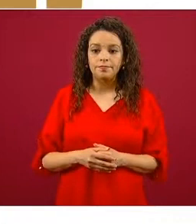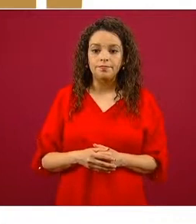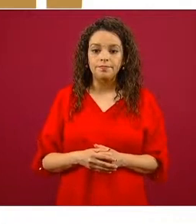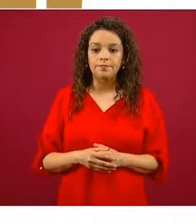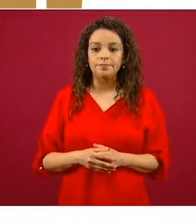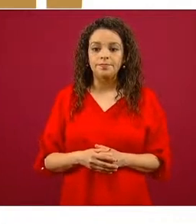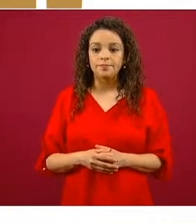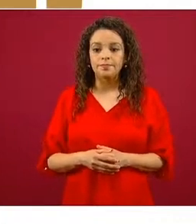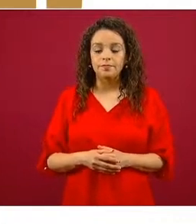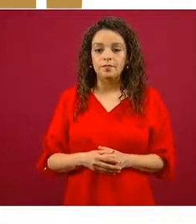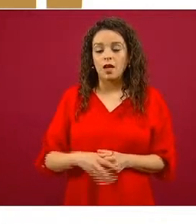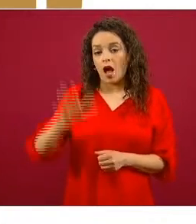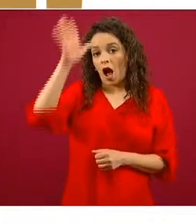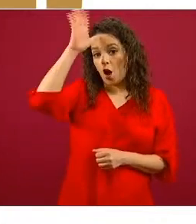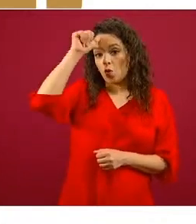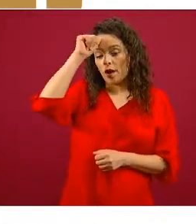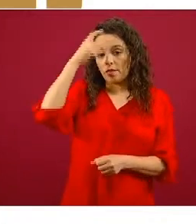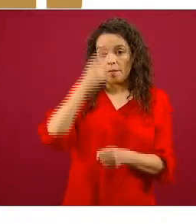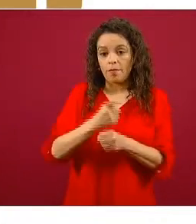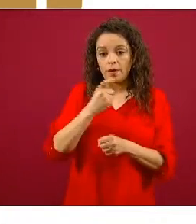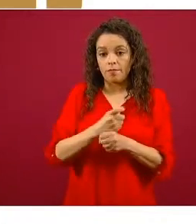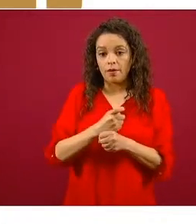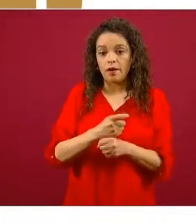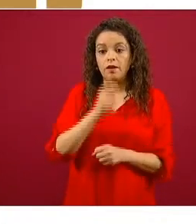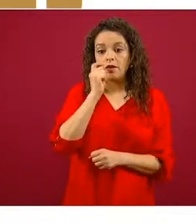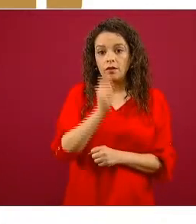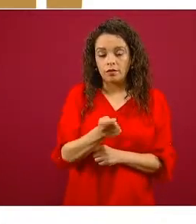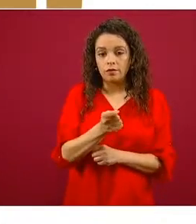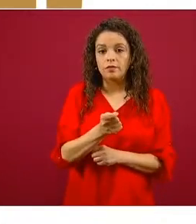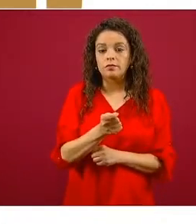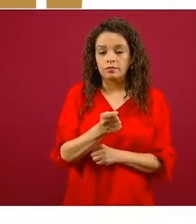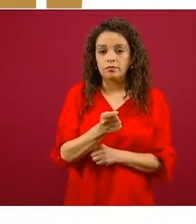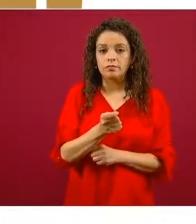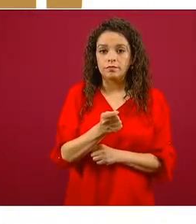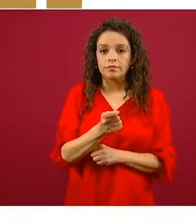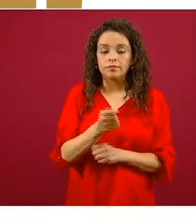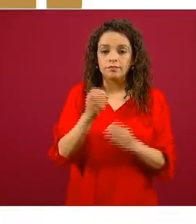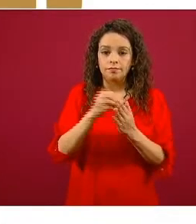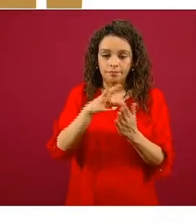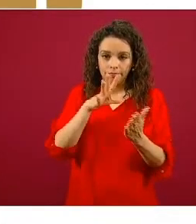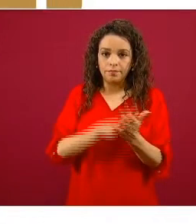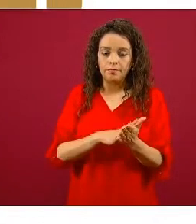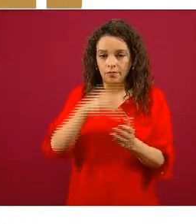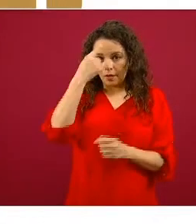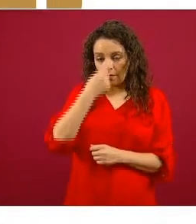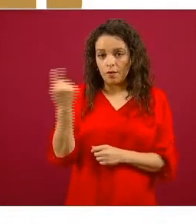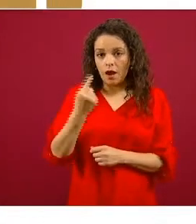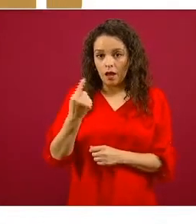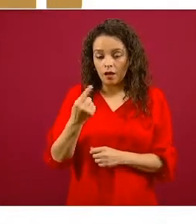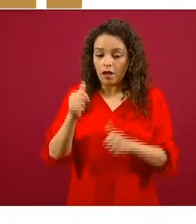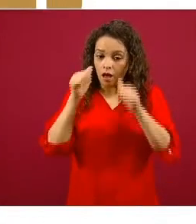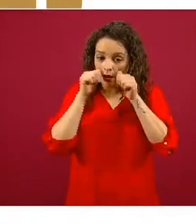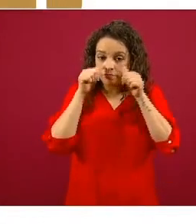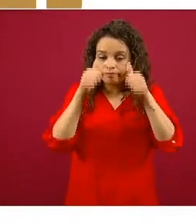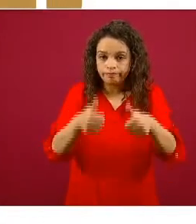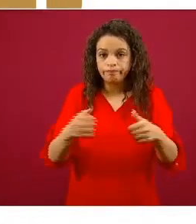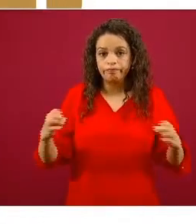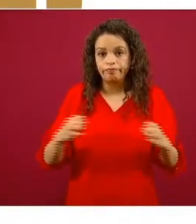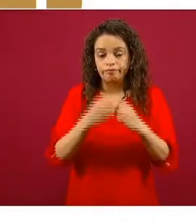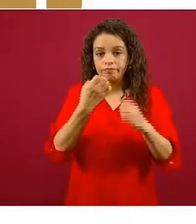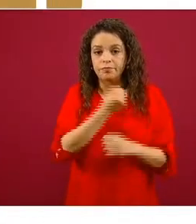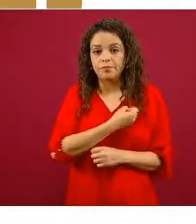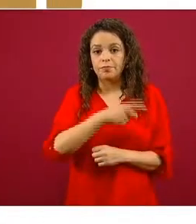Está el primer acuerdo porque se establecen las acciones extraordinarias para atender la emergencia